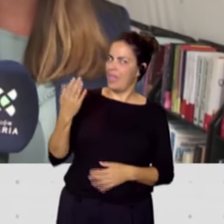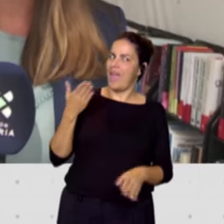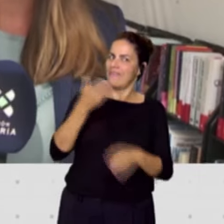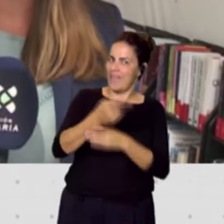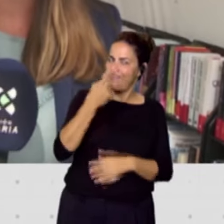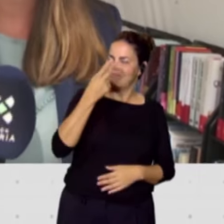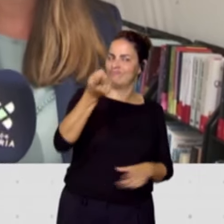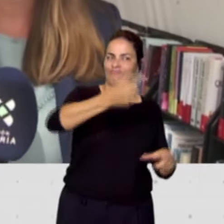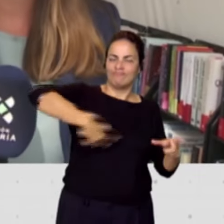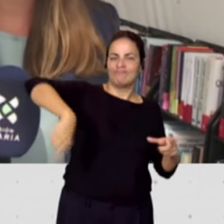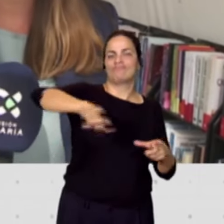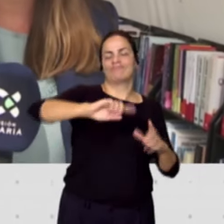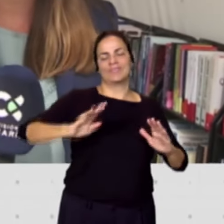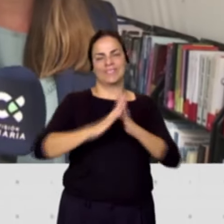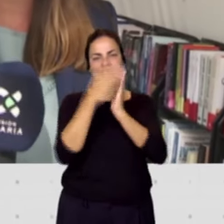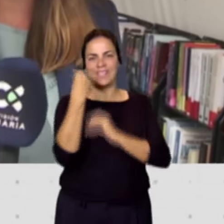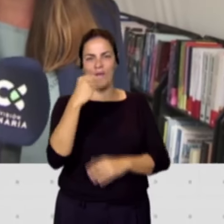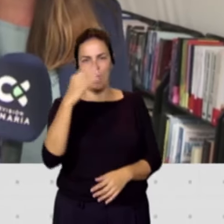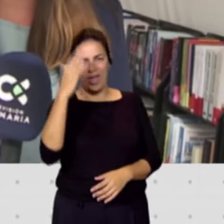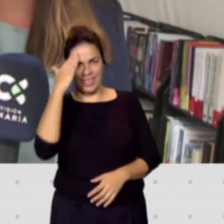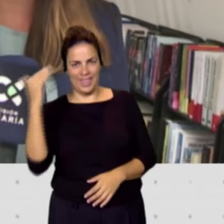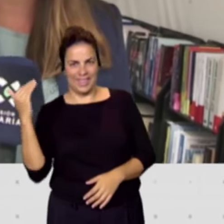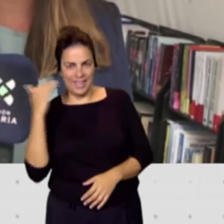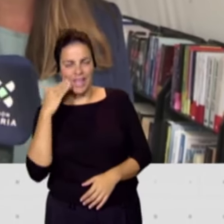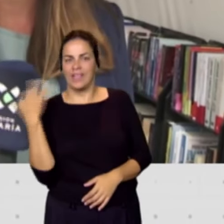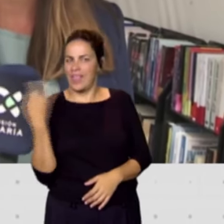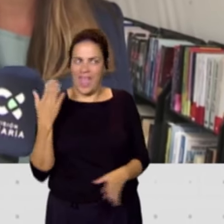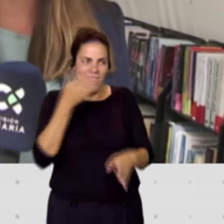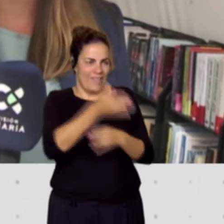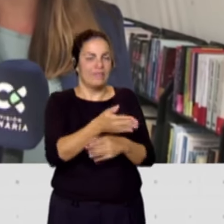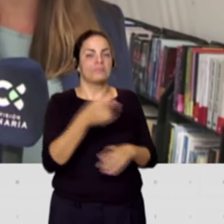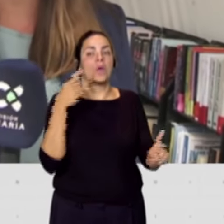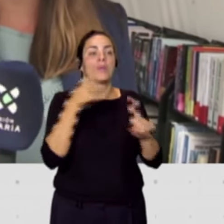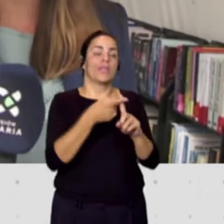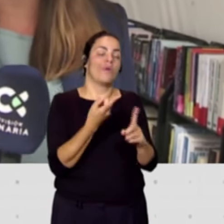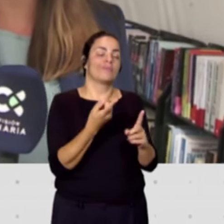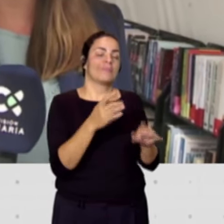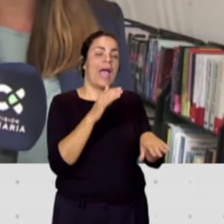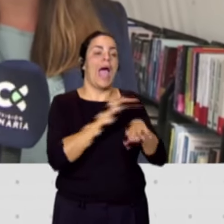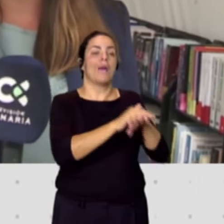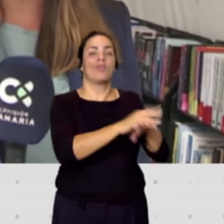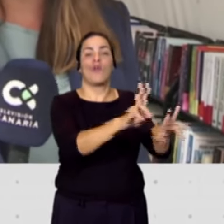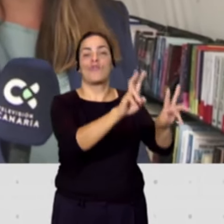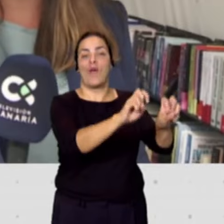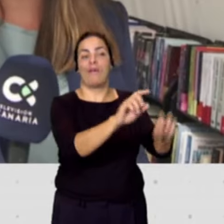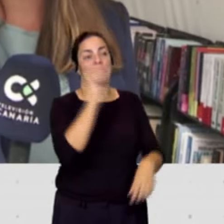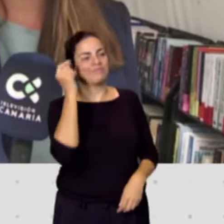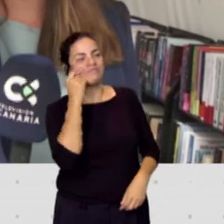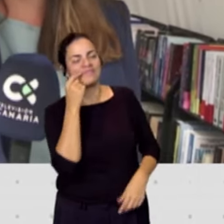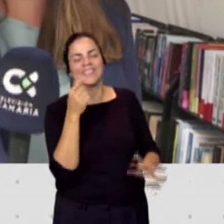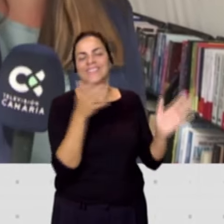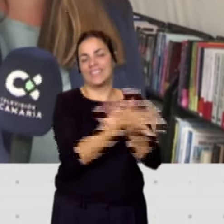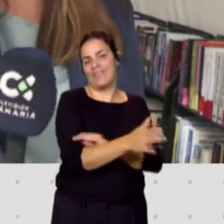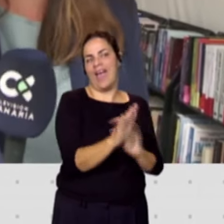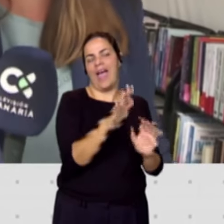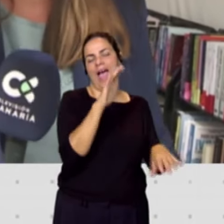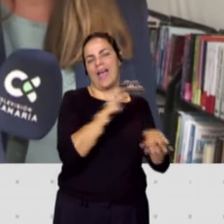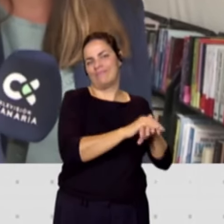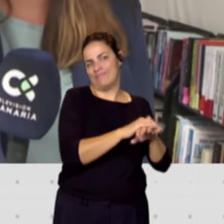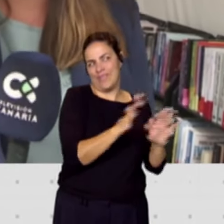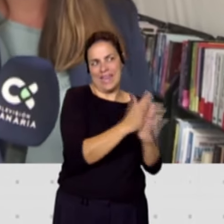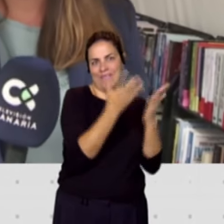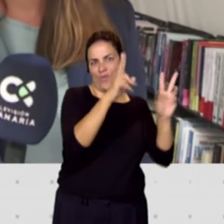plaza San Juan de tel de Estefanía para encontrar un nuevo amigo Un nuevo libro que siempre nos acompañan en esos viajes y sueños